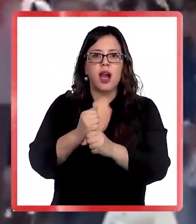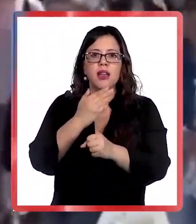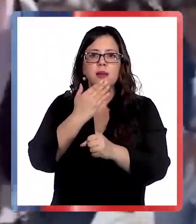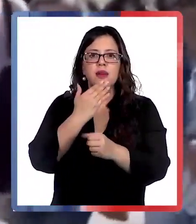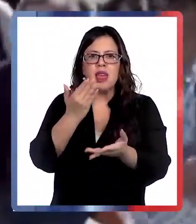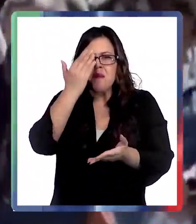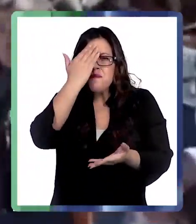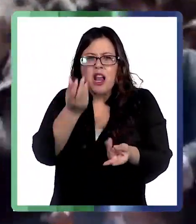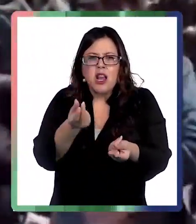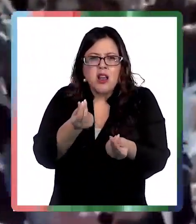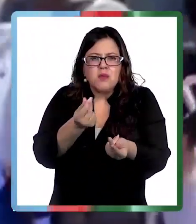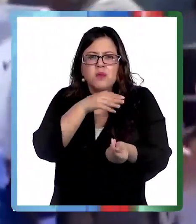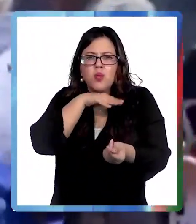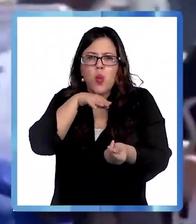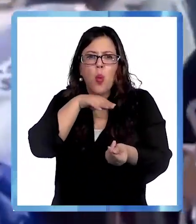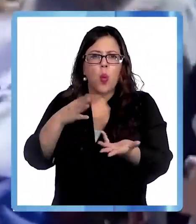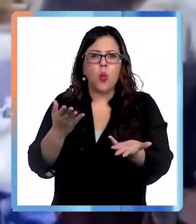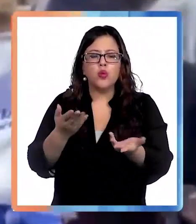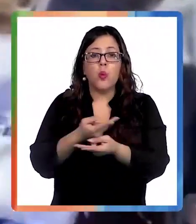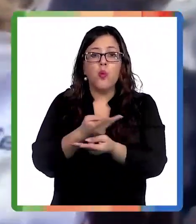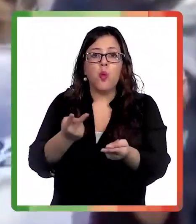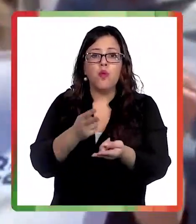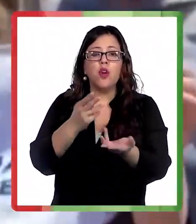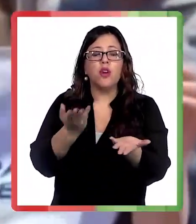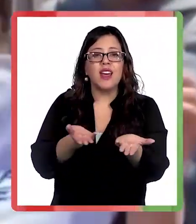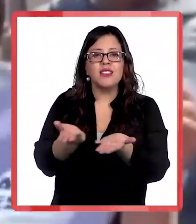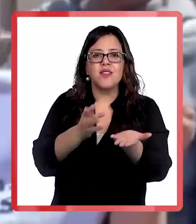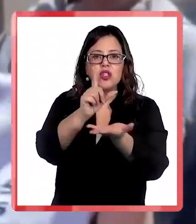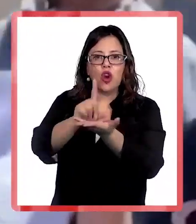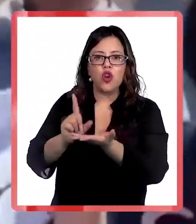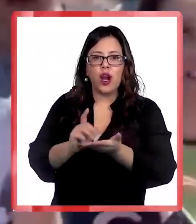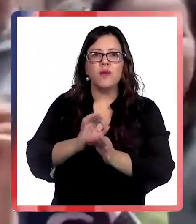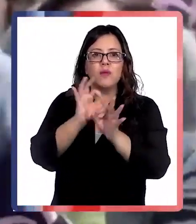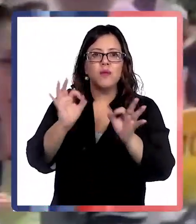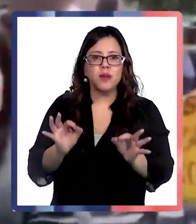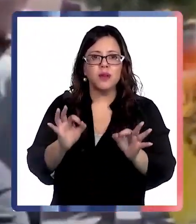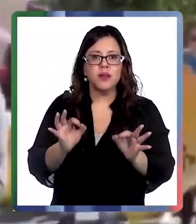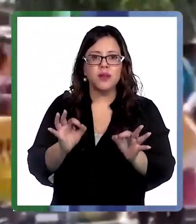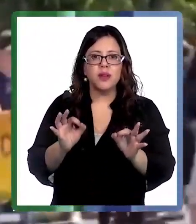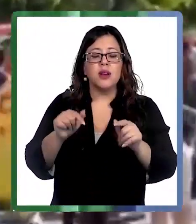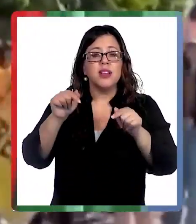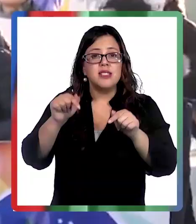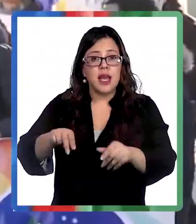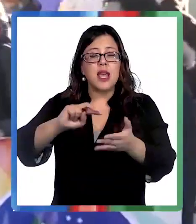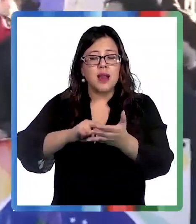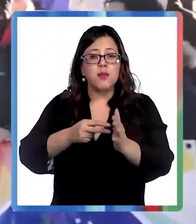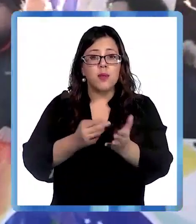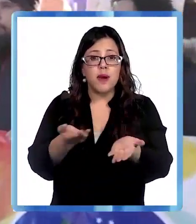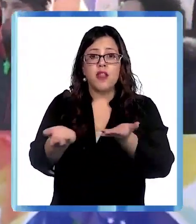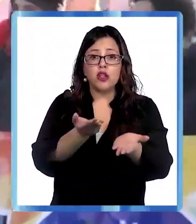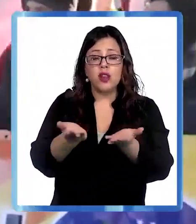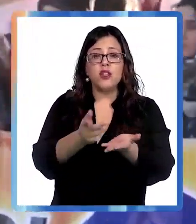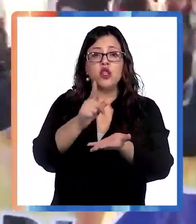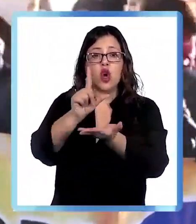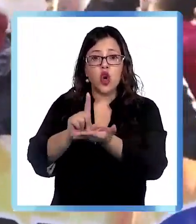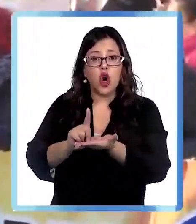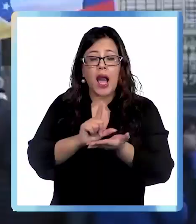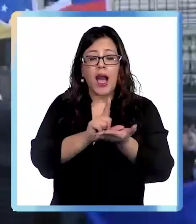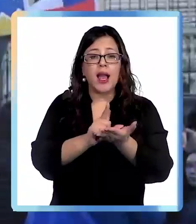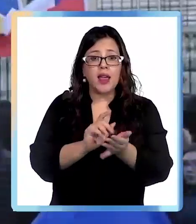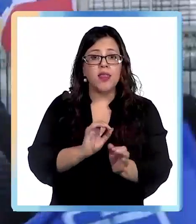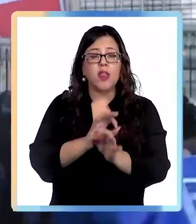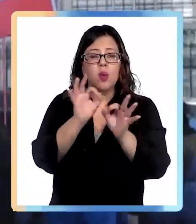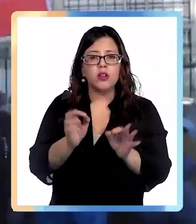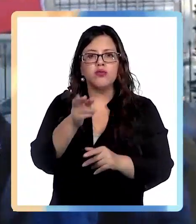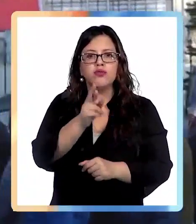y los malos manejos de los dineros públicos de los servicios locales de educación, los SLEP. Y el problema con los servicios locales de